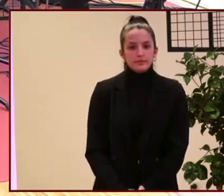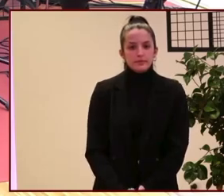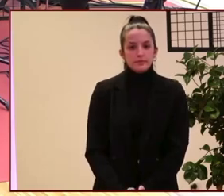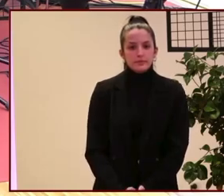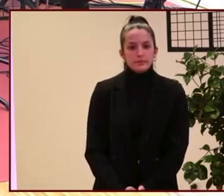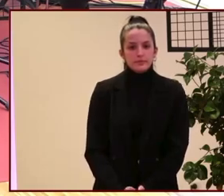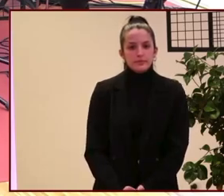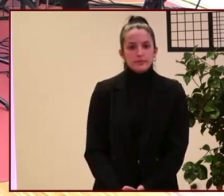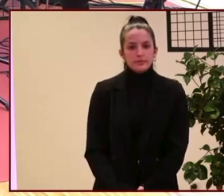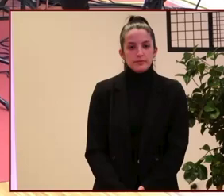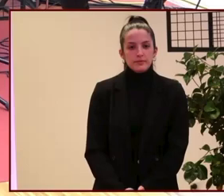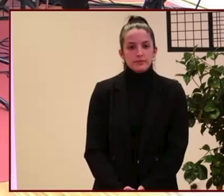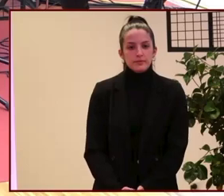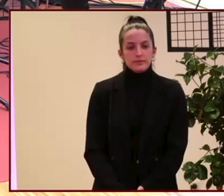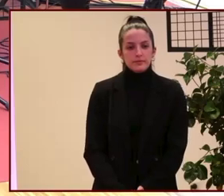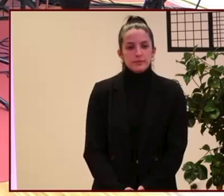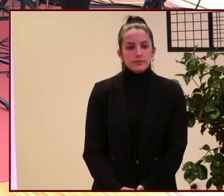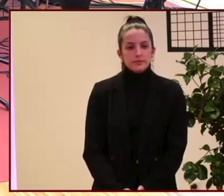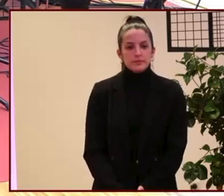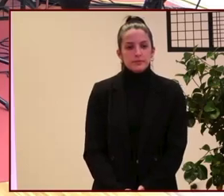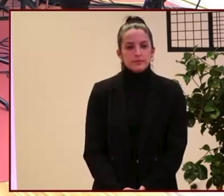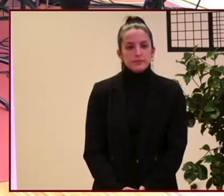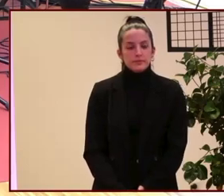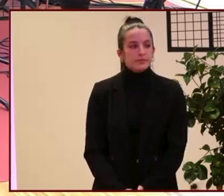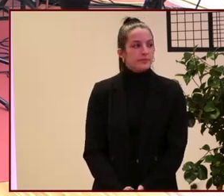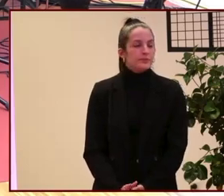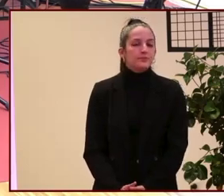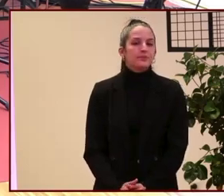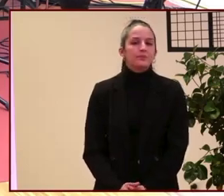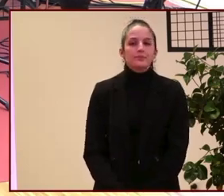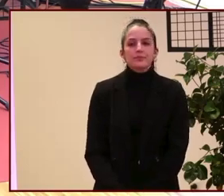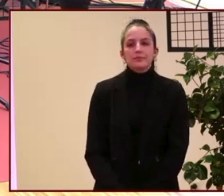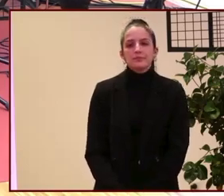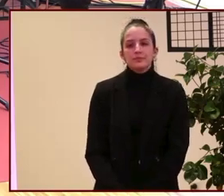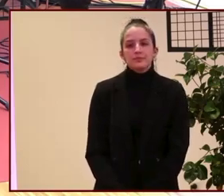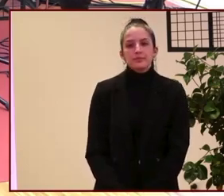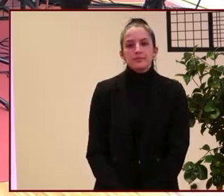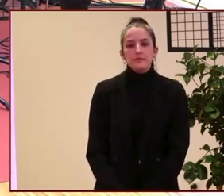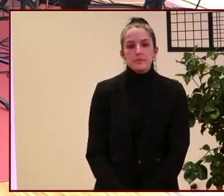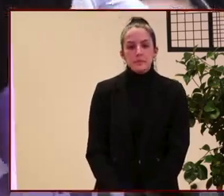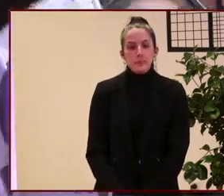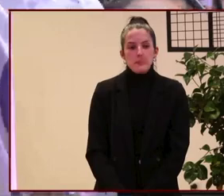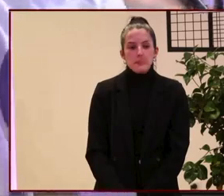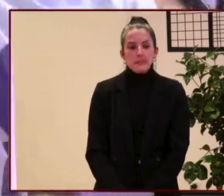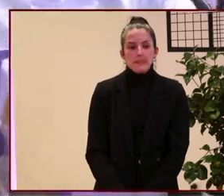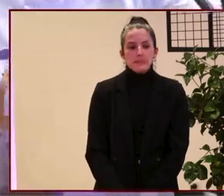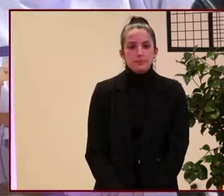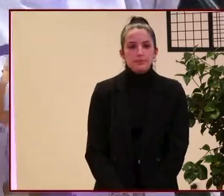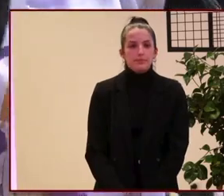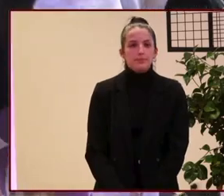tires con pedrinhas en combate cortadas y un para